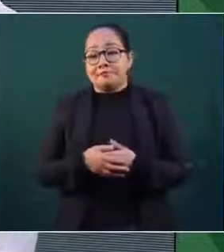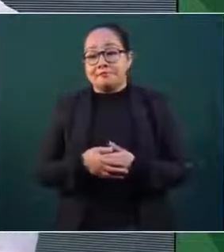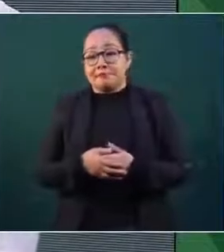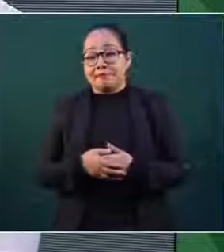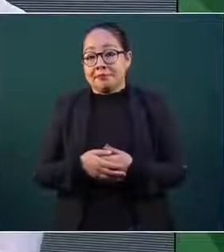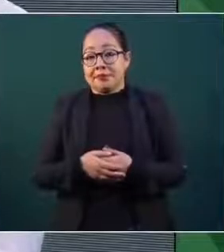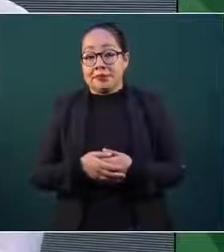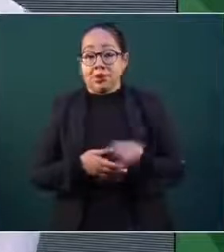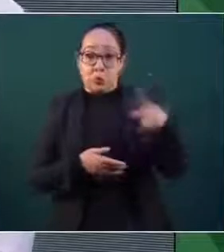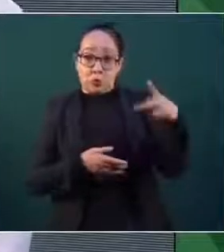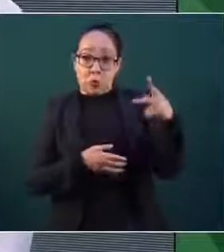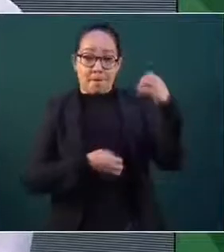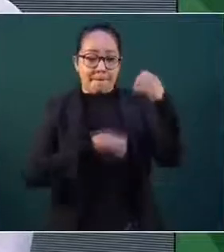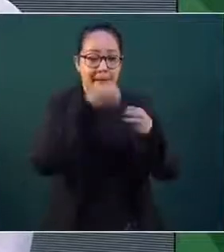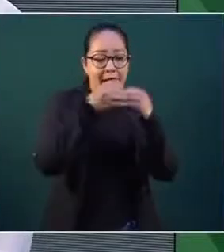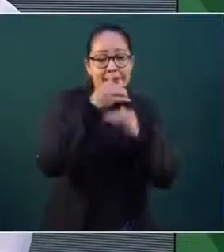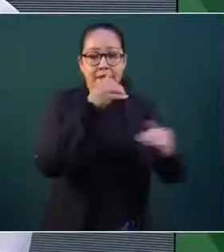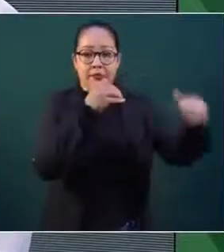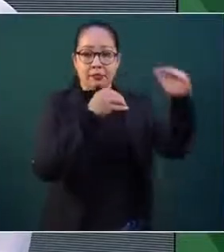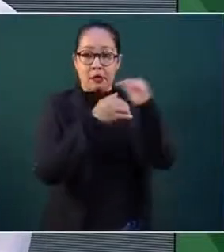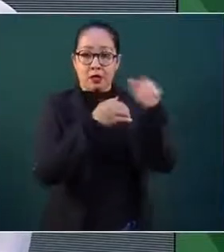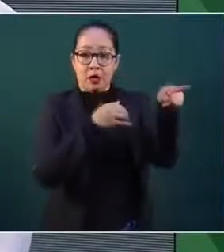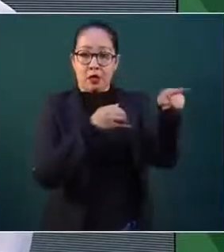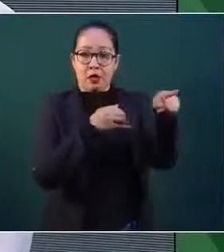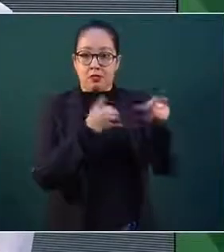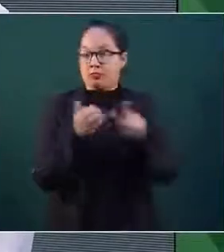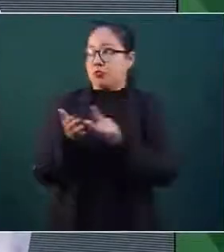se ampararon